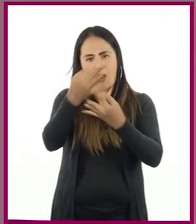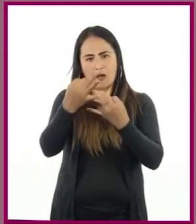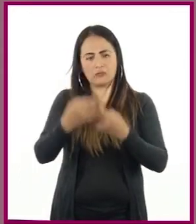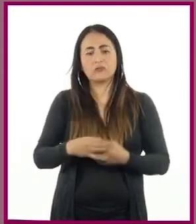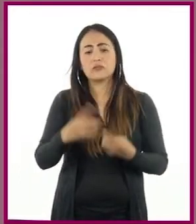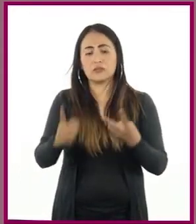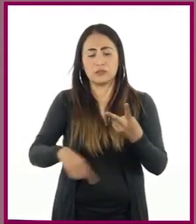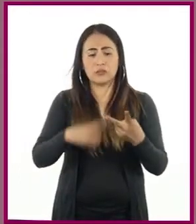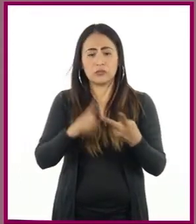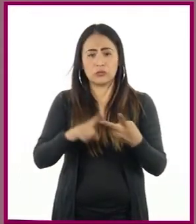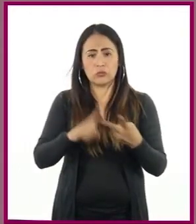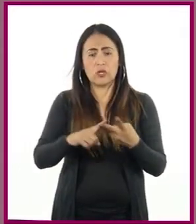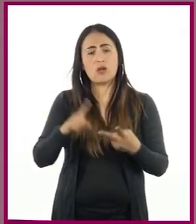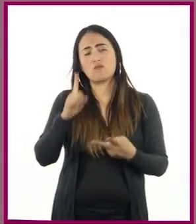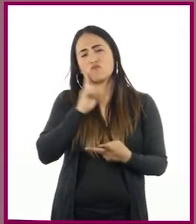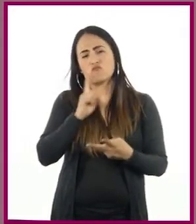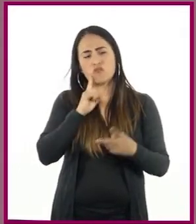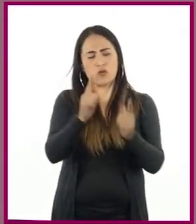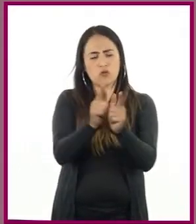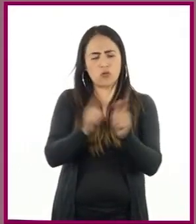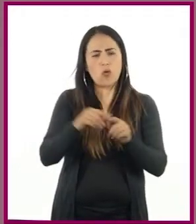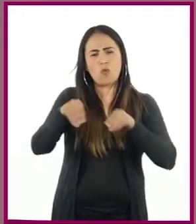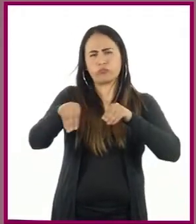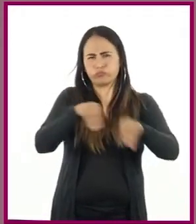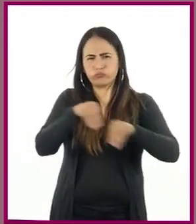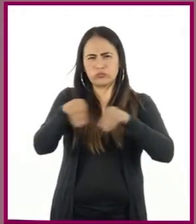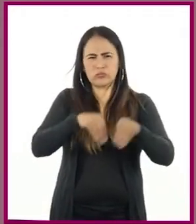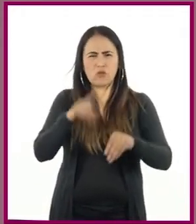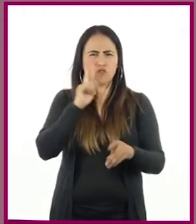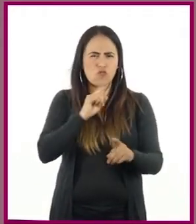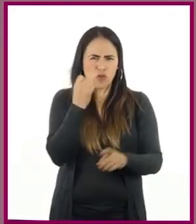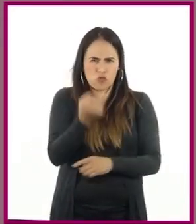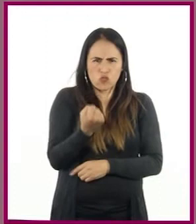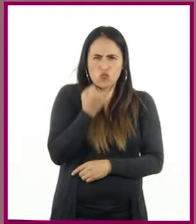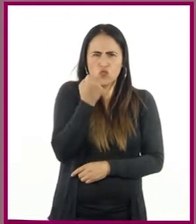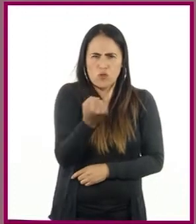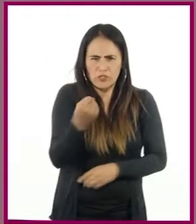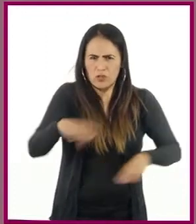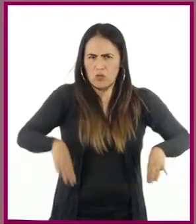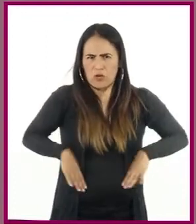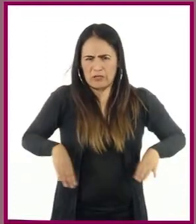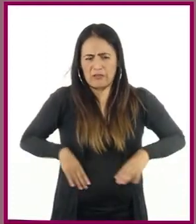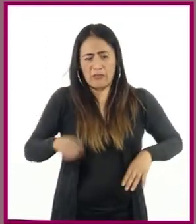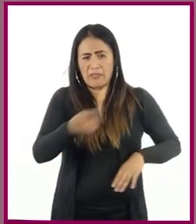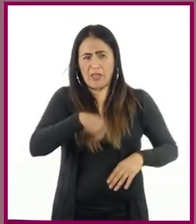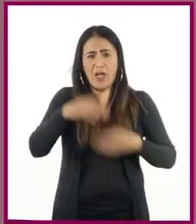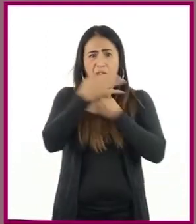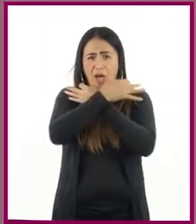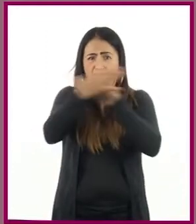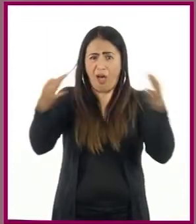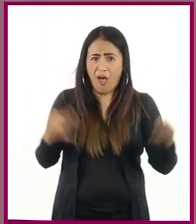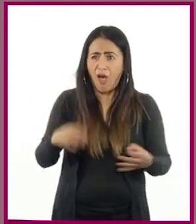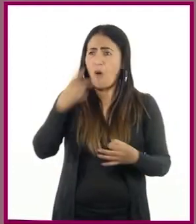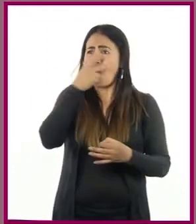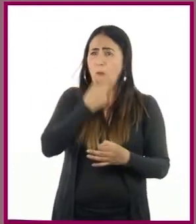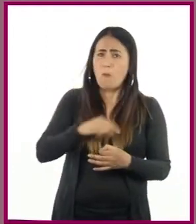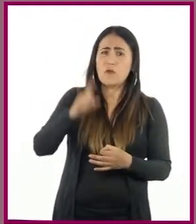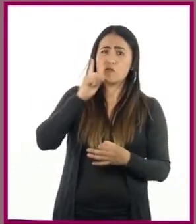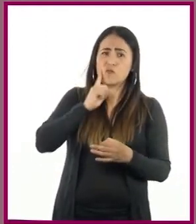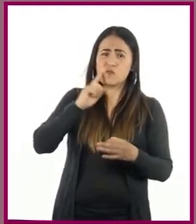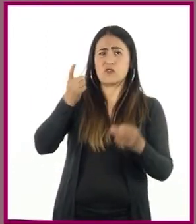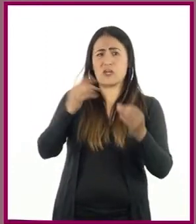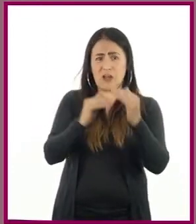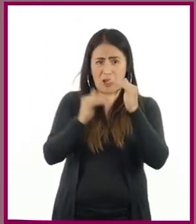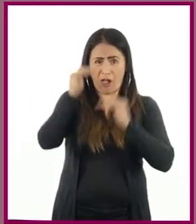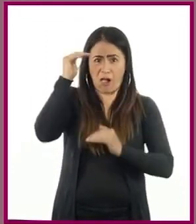feministas, que cuestionaron de forma muy severa la opresión y desigualdad de la que eran objeto las mujeres que se habían incorporado